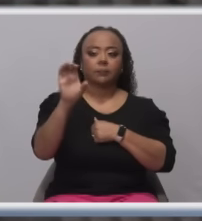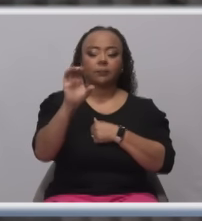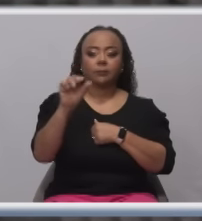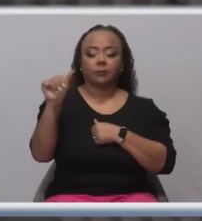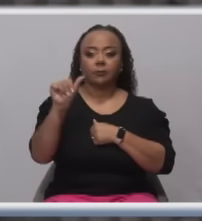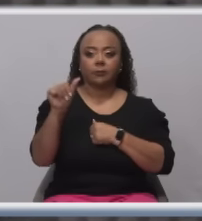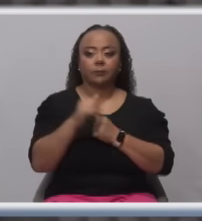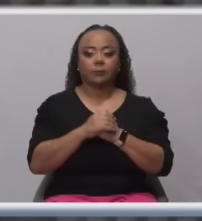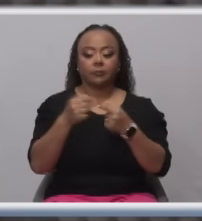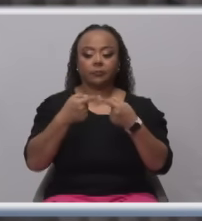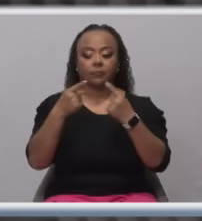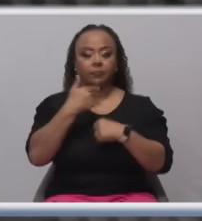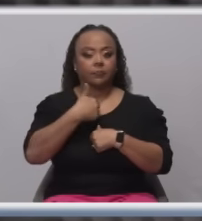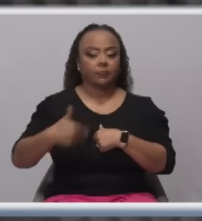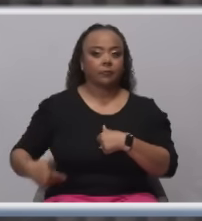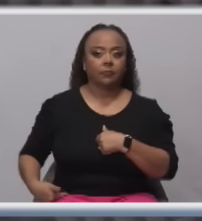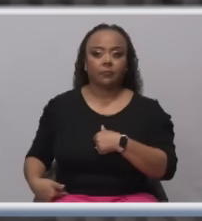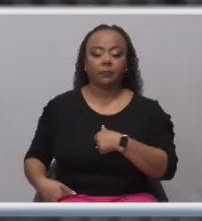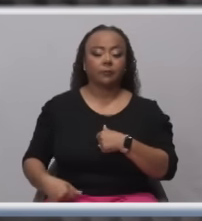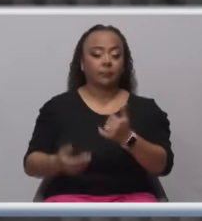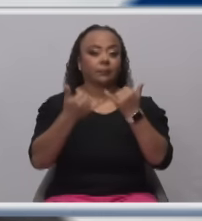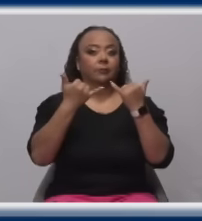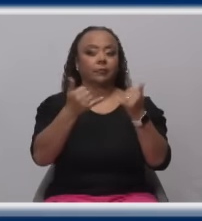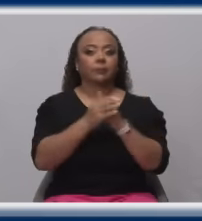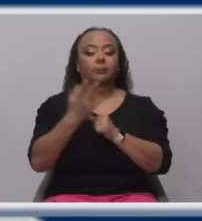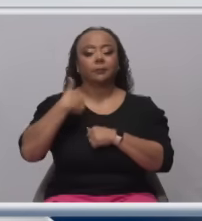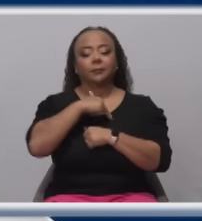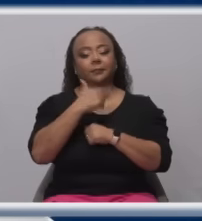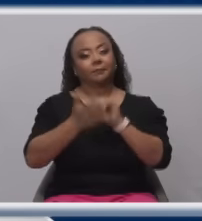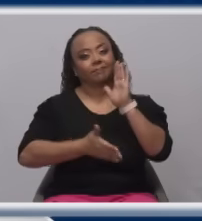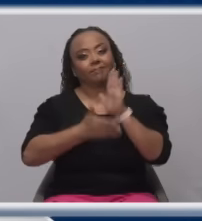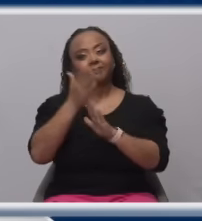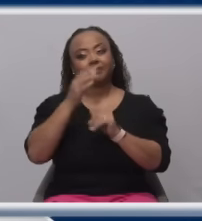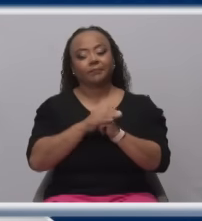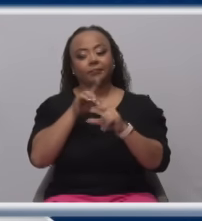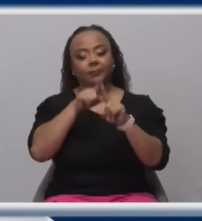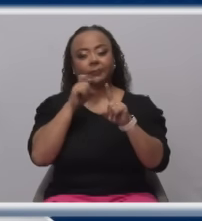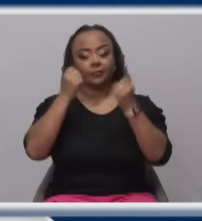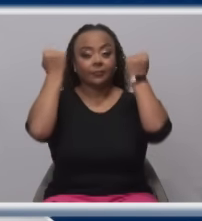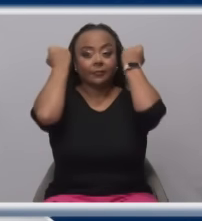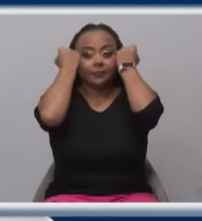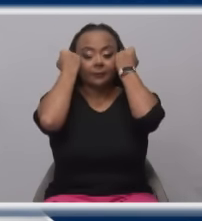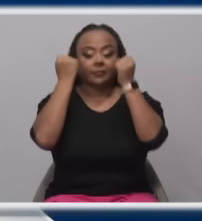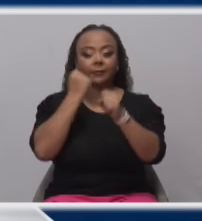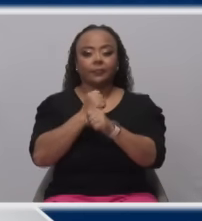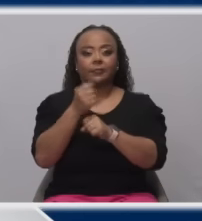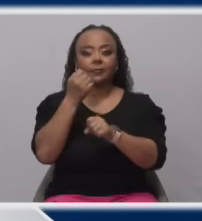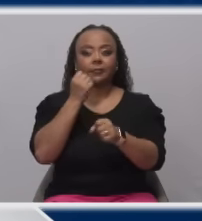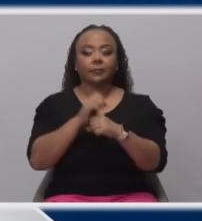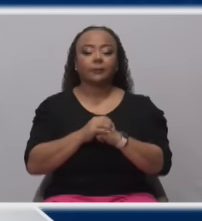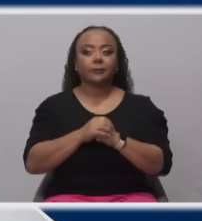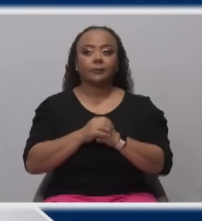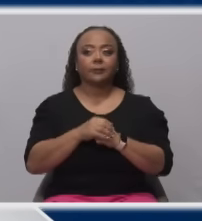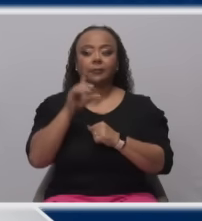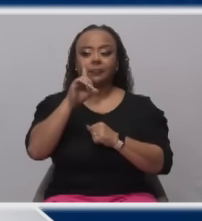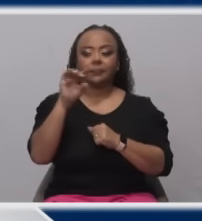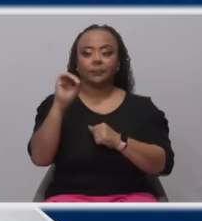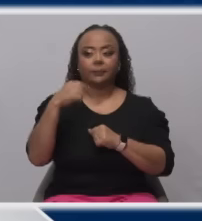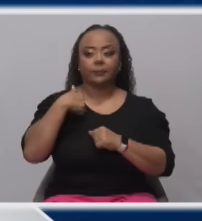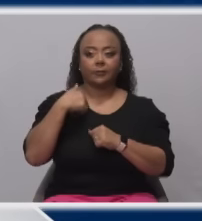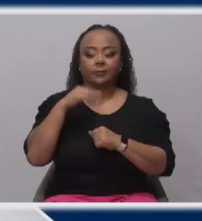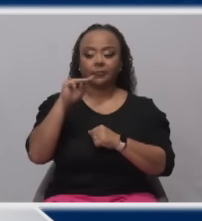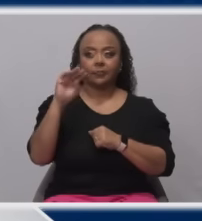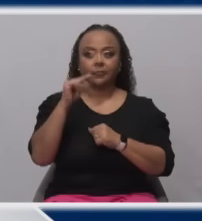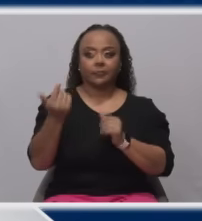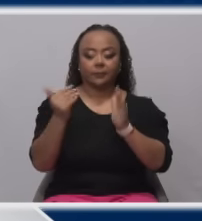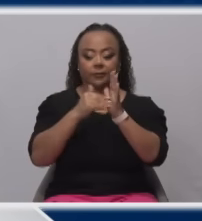Alvarado ante el club sported diano por ahora nos vamos despidiendo acá desde el Ernesto roser un trabajo en cámara de Diego bando yo soy Martín gol